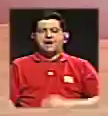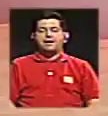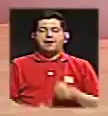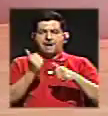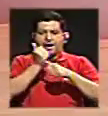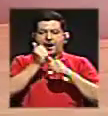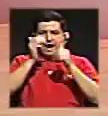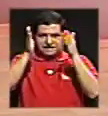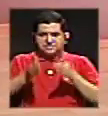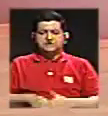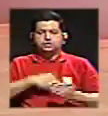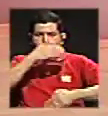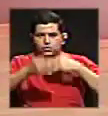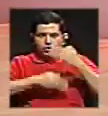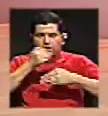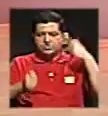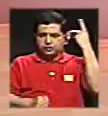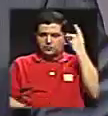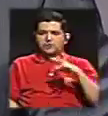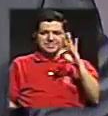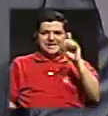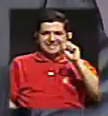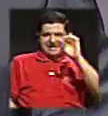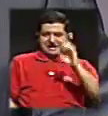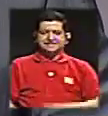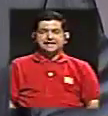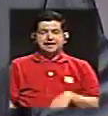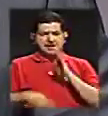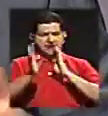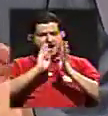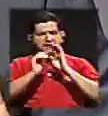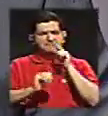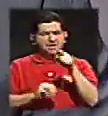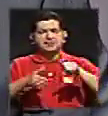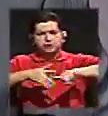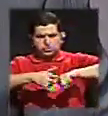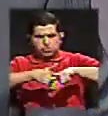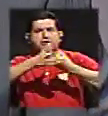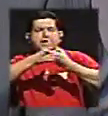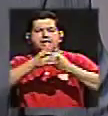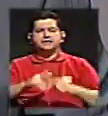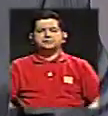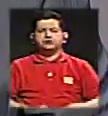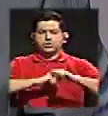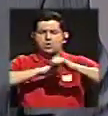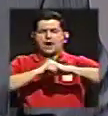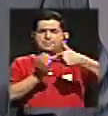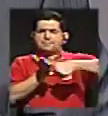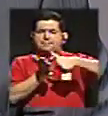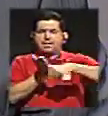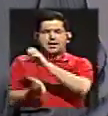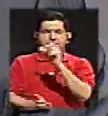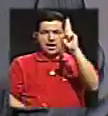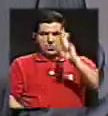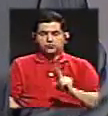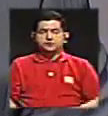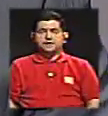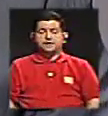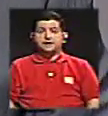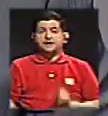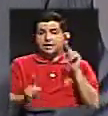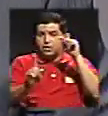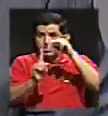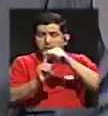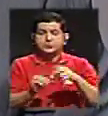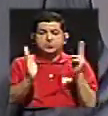política del tribunal supremo de elecciones y estamos conversando acerca del inicio de la campaña electoral en Costa Rica con rumbo a